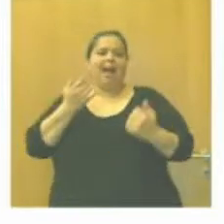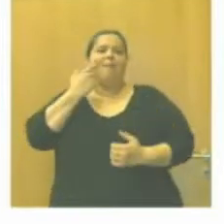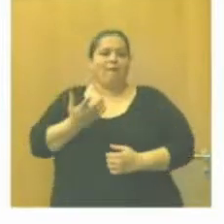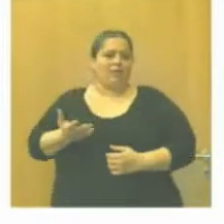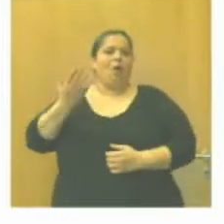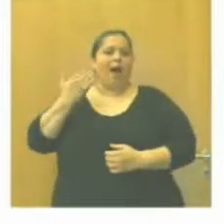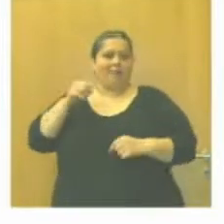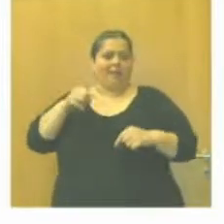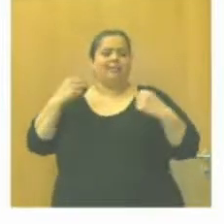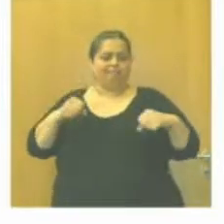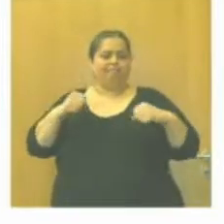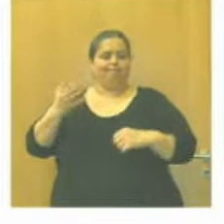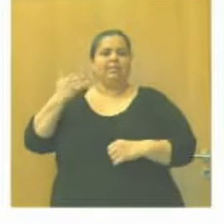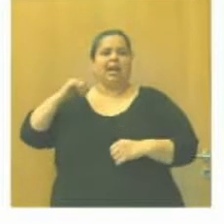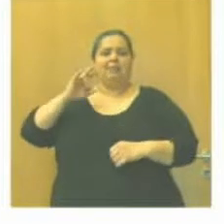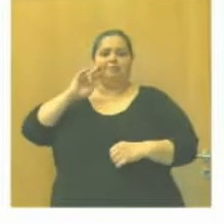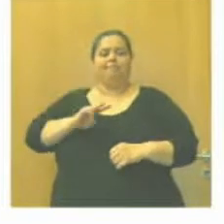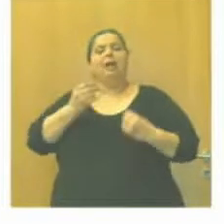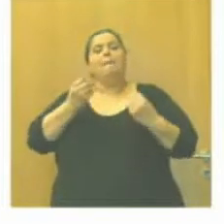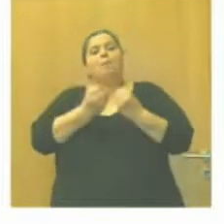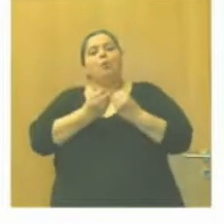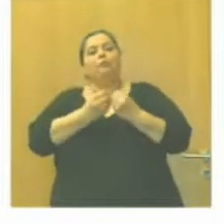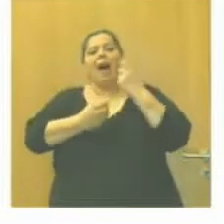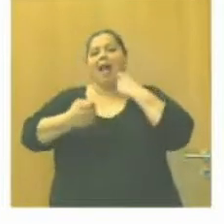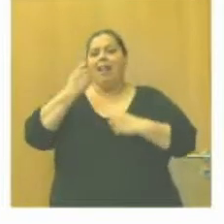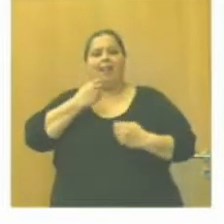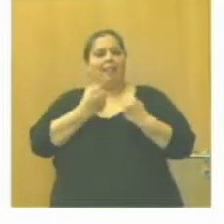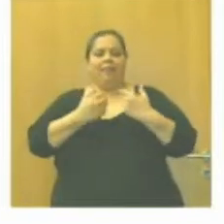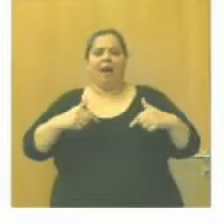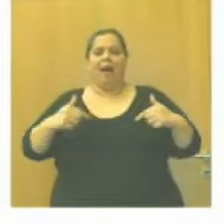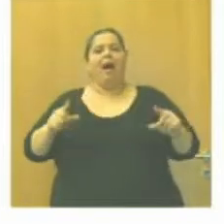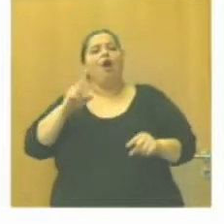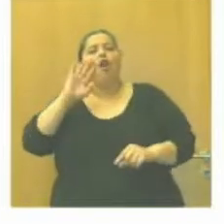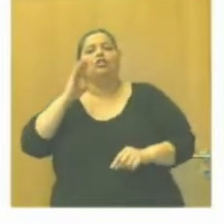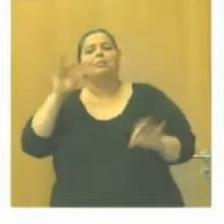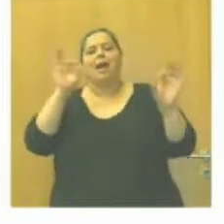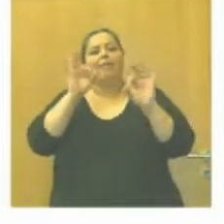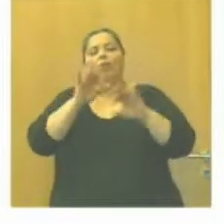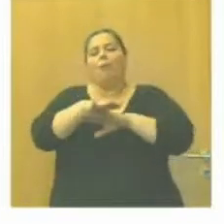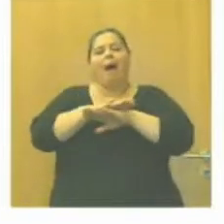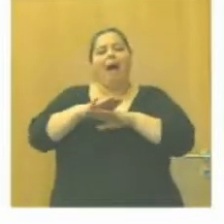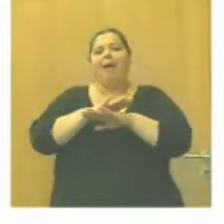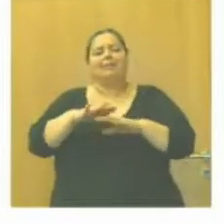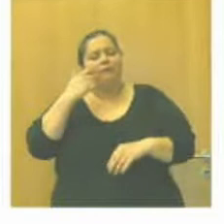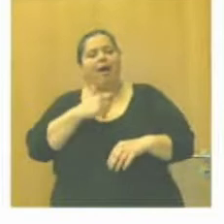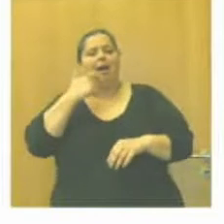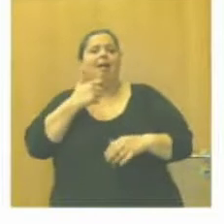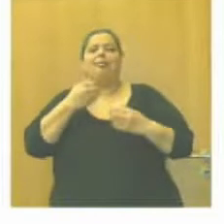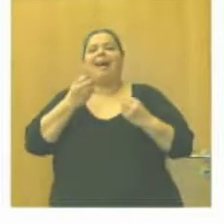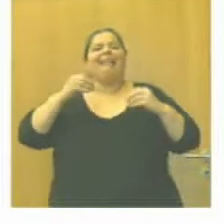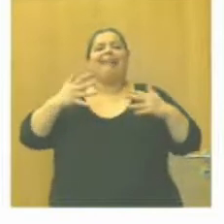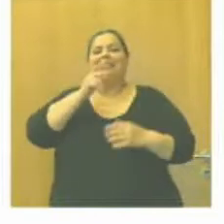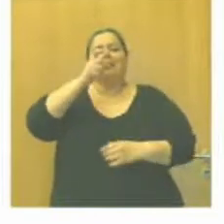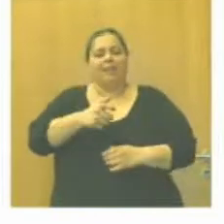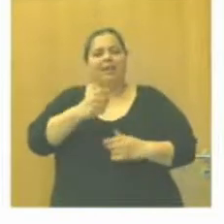en la práctica que hay mucha falta de ese tipo de conocimiento básico de qué significa